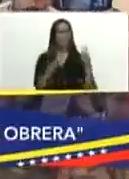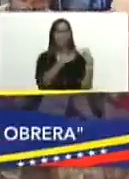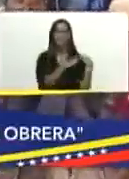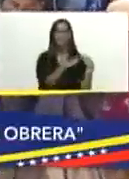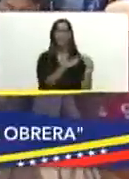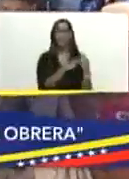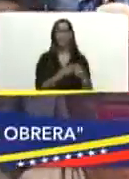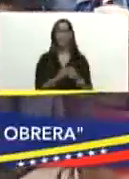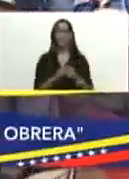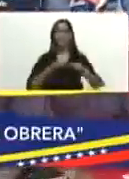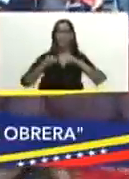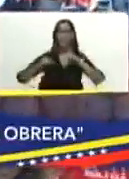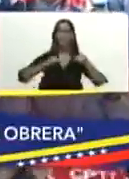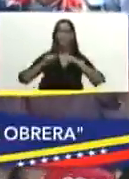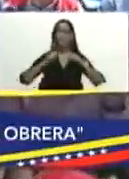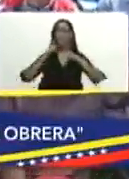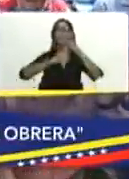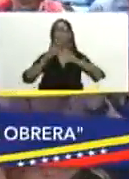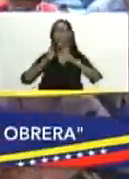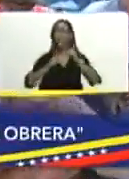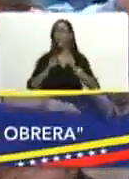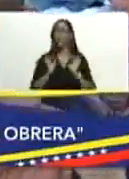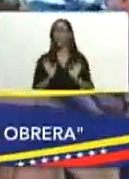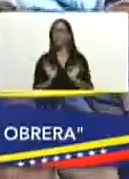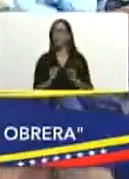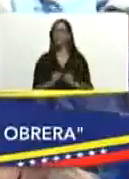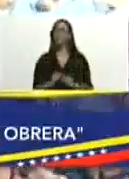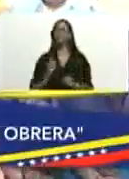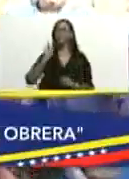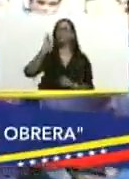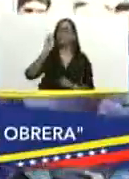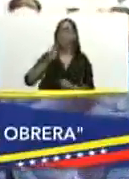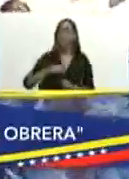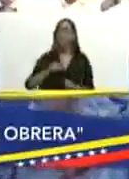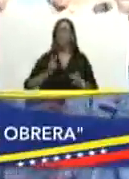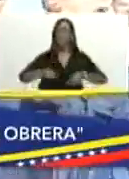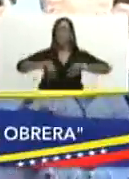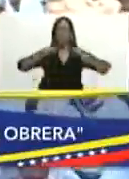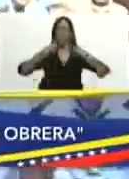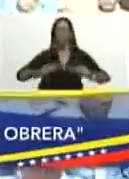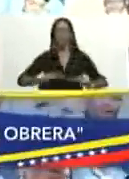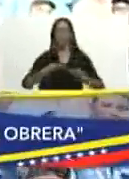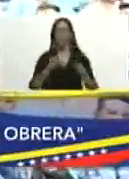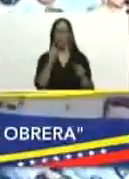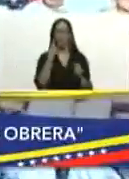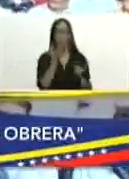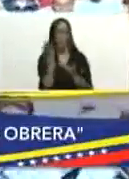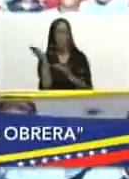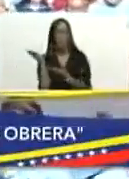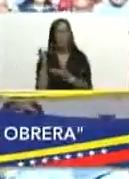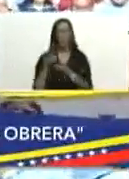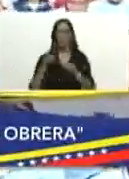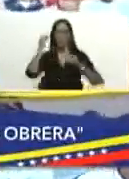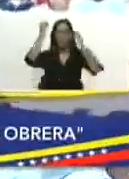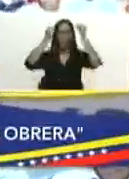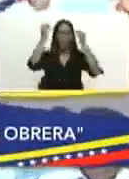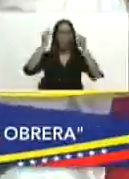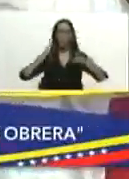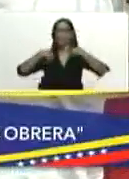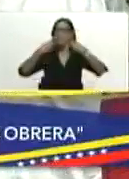la gestión productiva per se sino también la innovación como lo estamos viendo la creatividad la inventiva